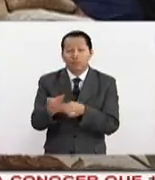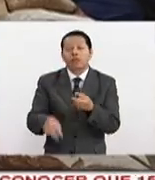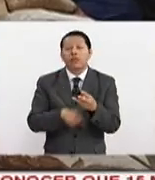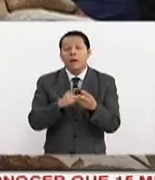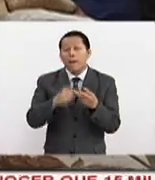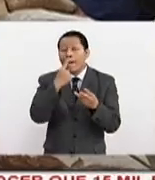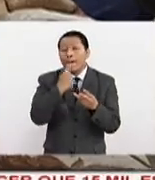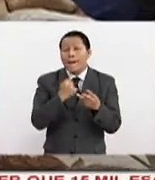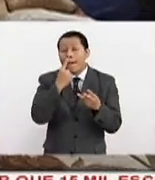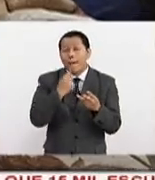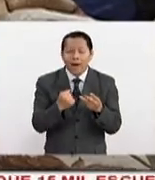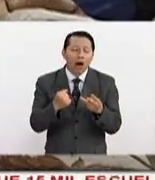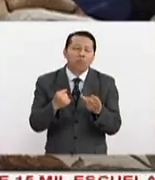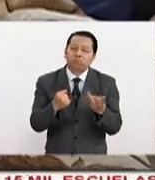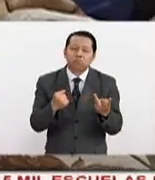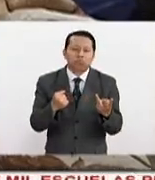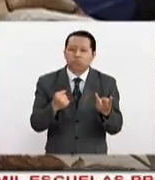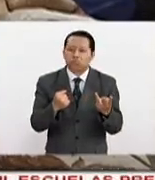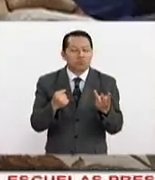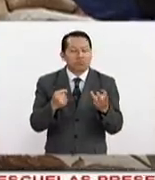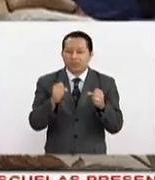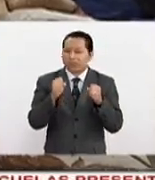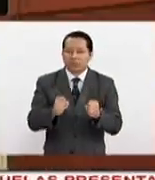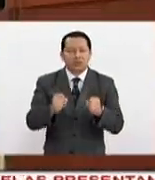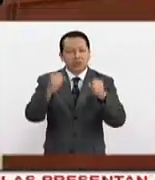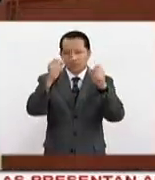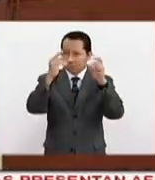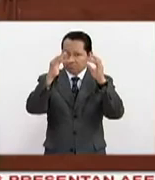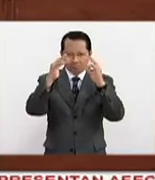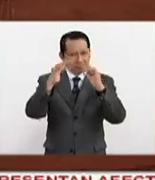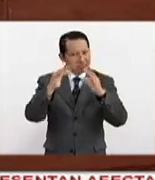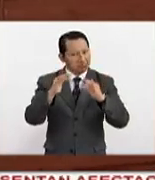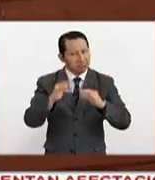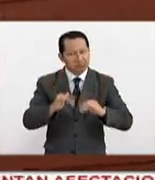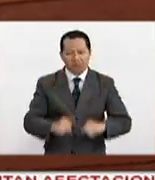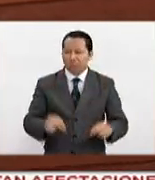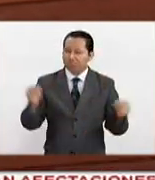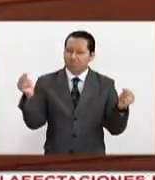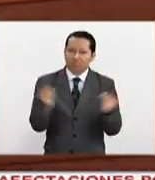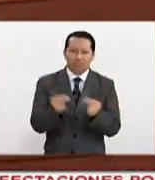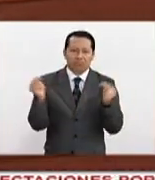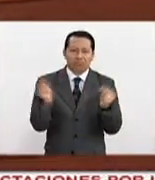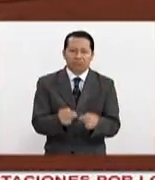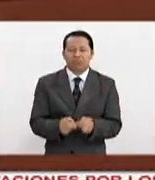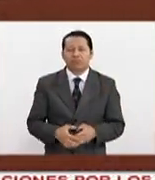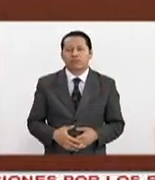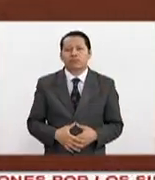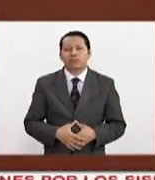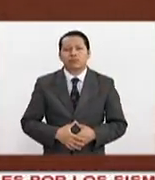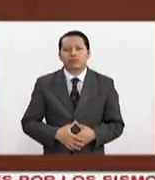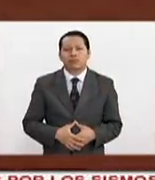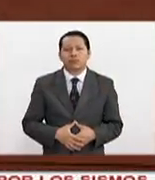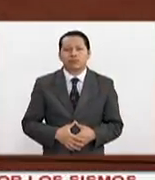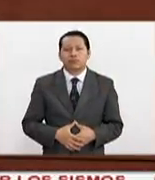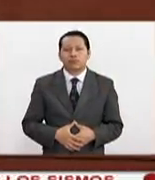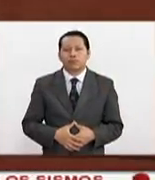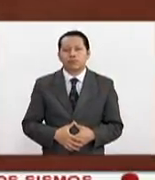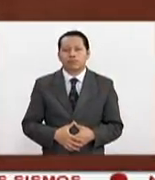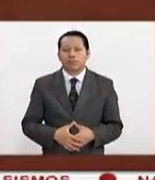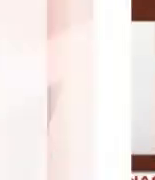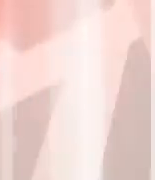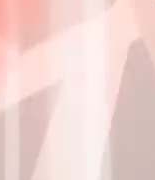los edificios que se encuentran en riesgo de colapso y que tendrán que ser derrumbados.